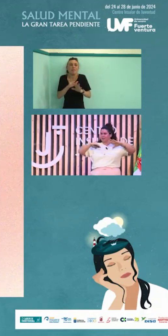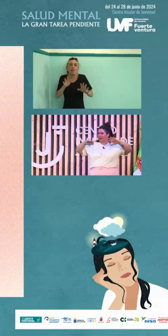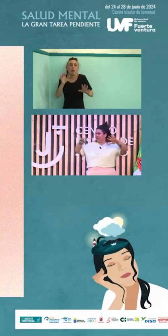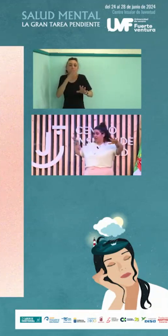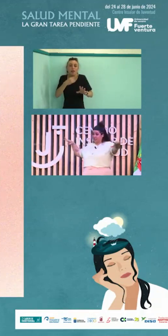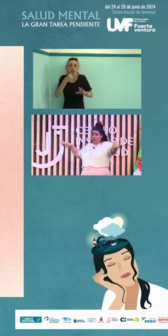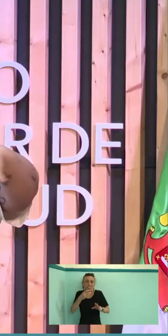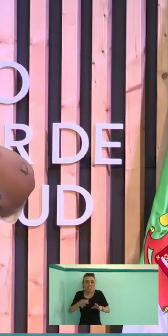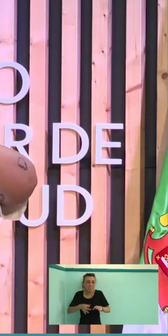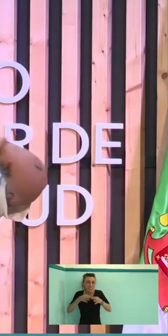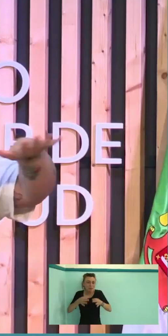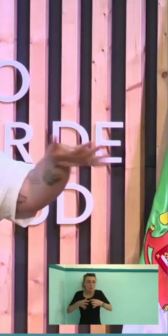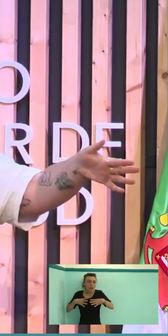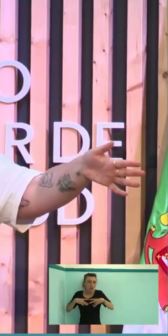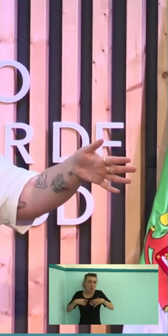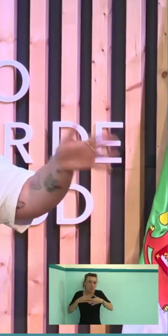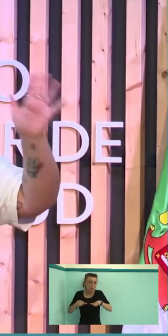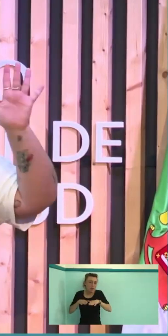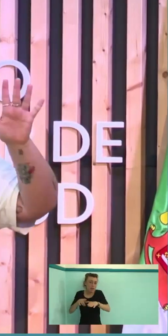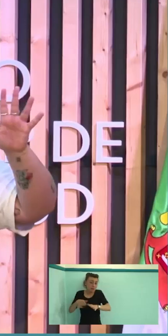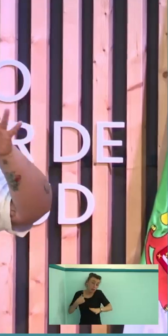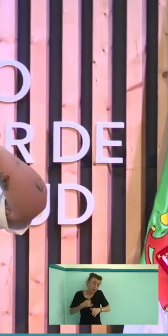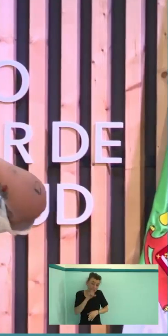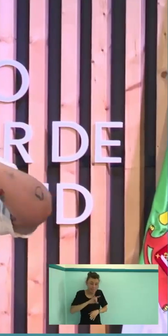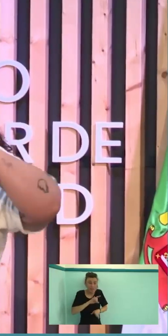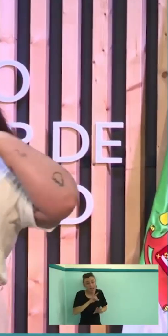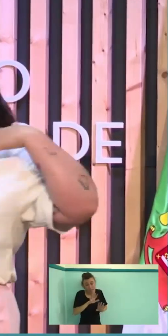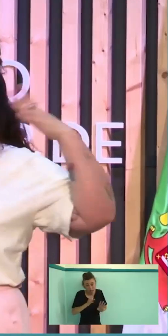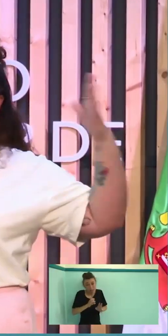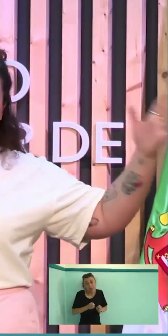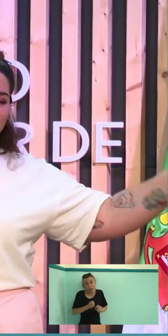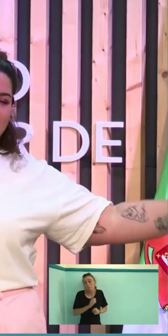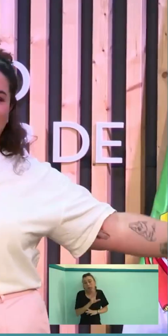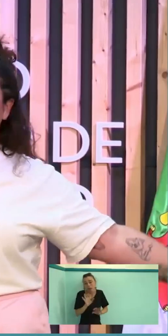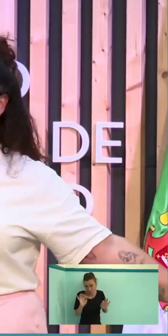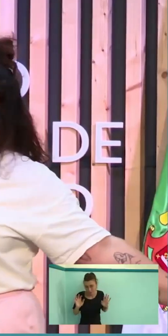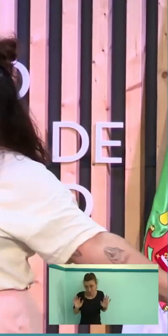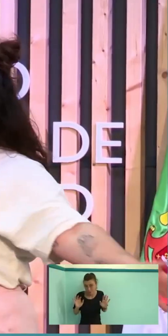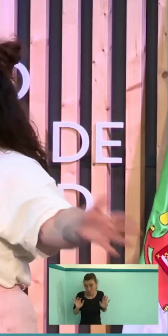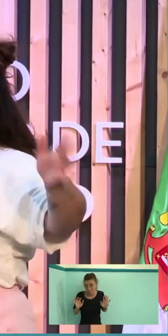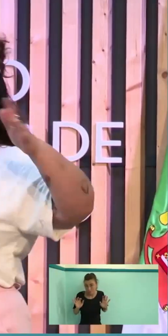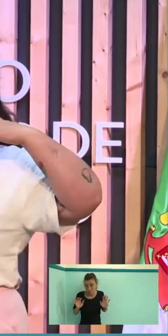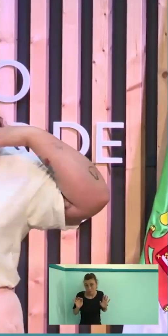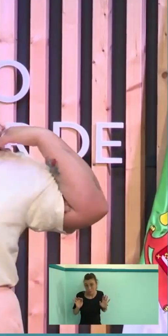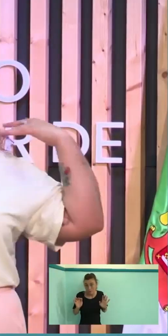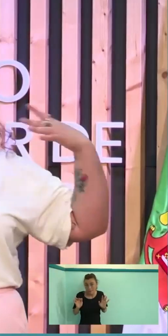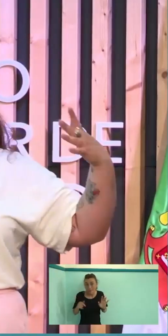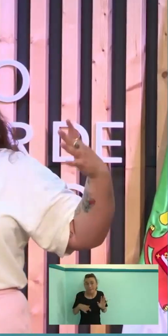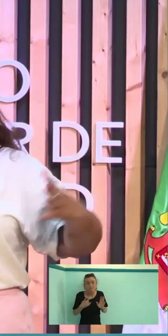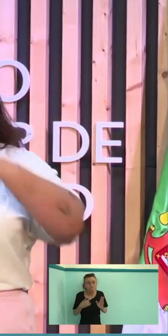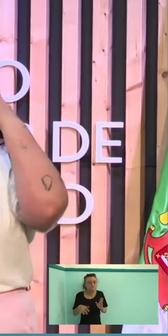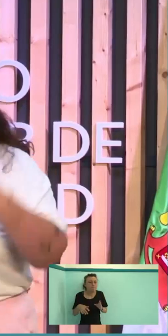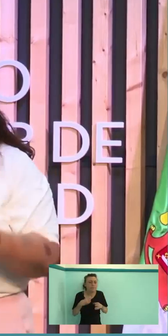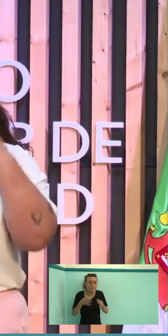playas paradisíacas Aunque bueno no tiene nada que medi darle con las de Canarias Pero bueno eh siempre tomándose no platos increíbles en restaurantes increíbles ta ta